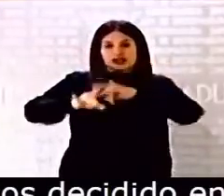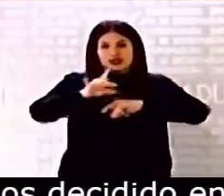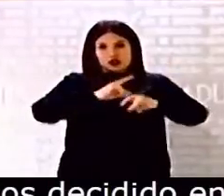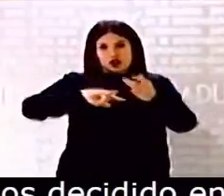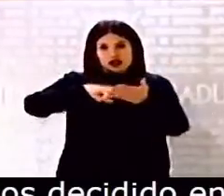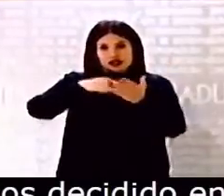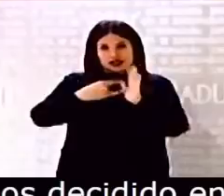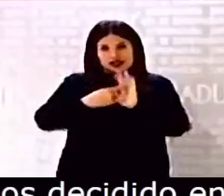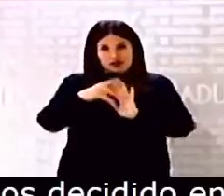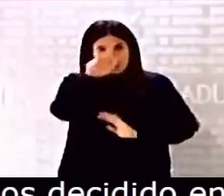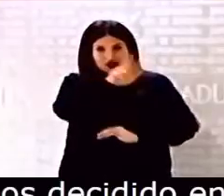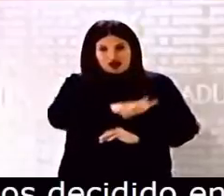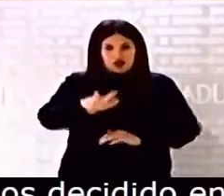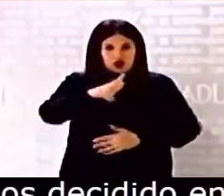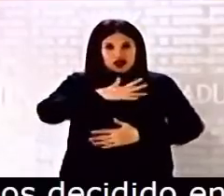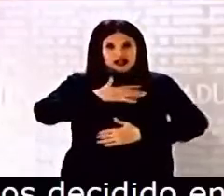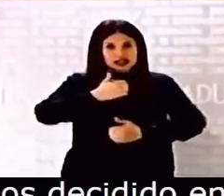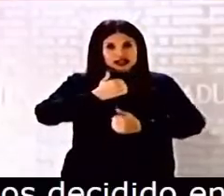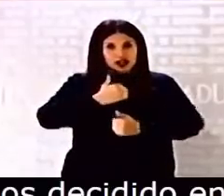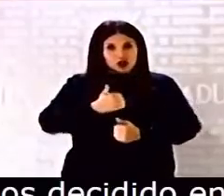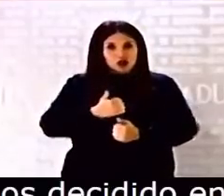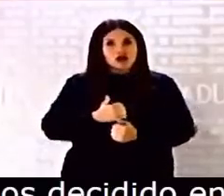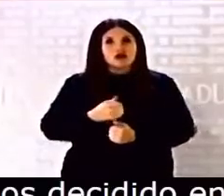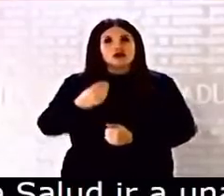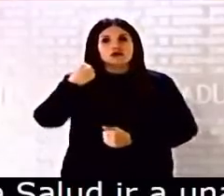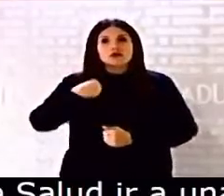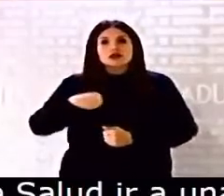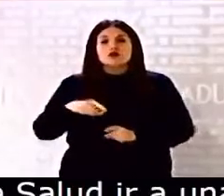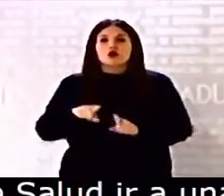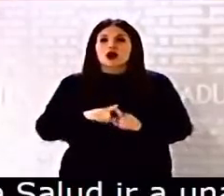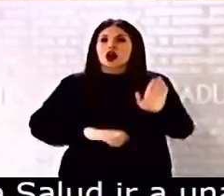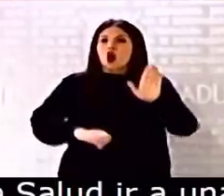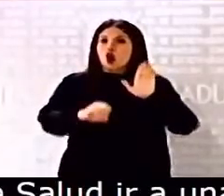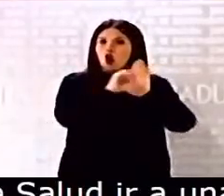Salud, ir a una orden comunicada.